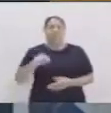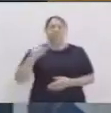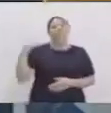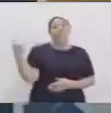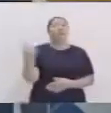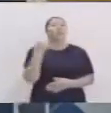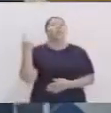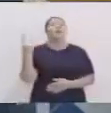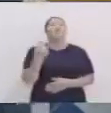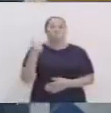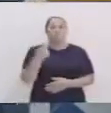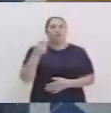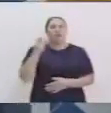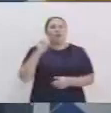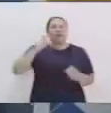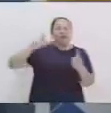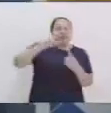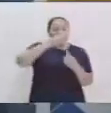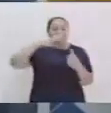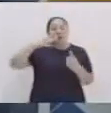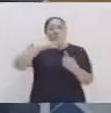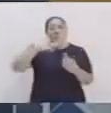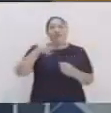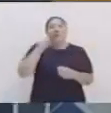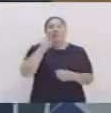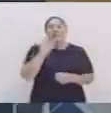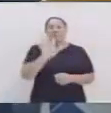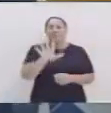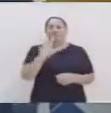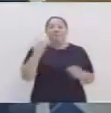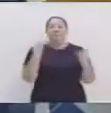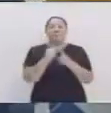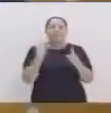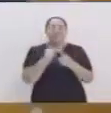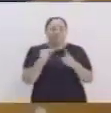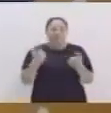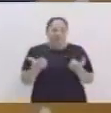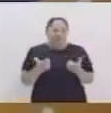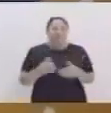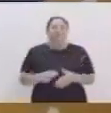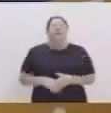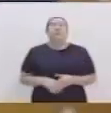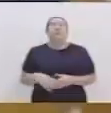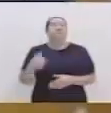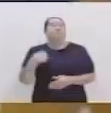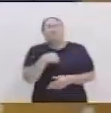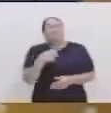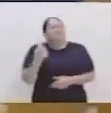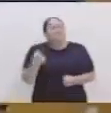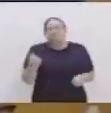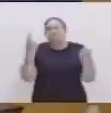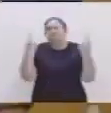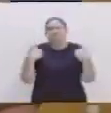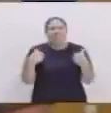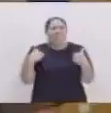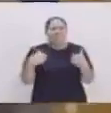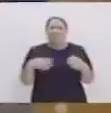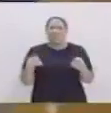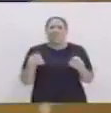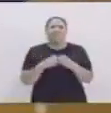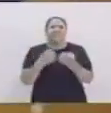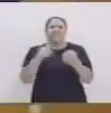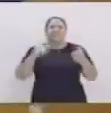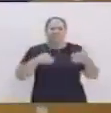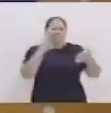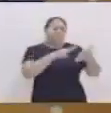que es el contexto, ¿verdad? Esas palabras que rodean alguna palabra en especial que nosotros no podamos entender, ¿verdad? En este